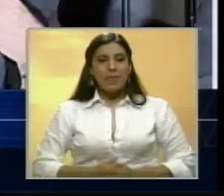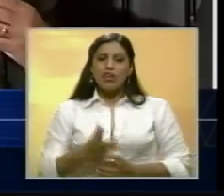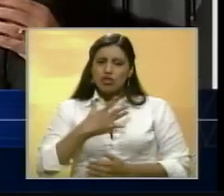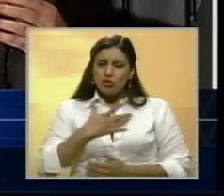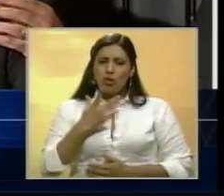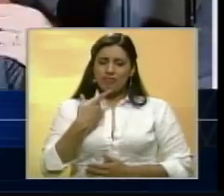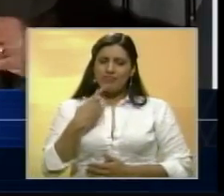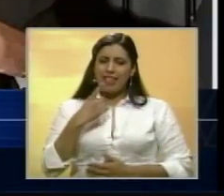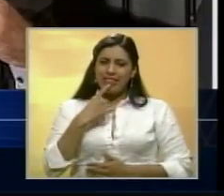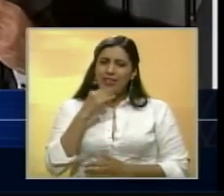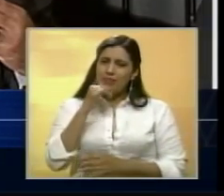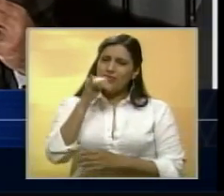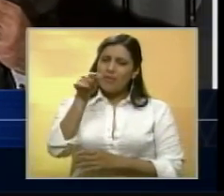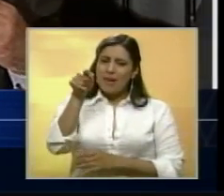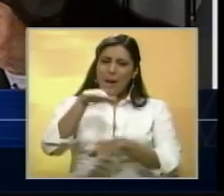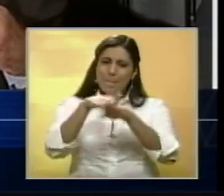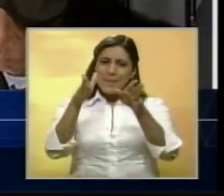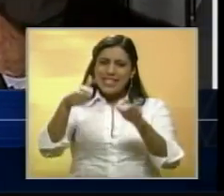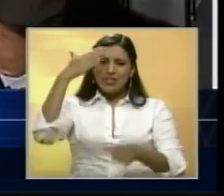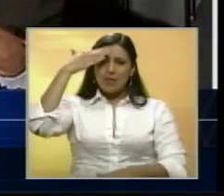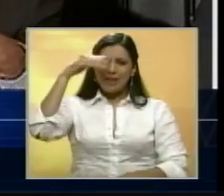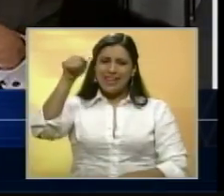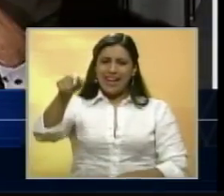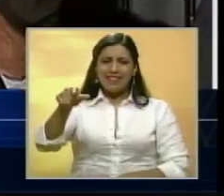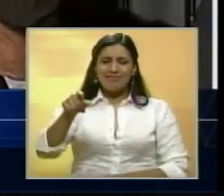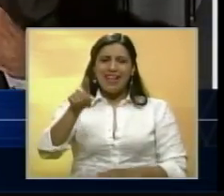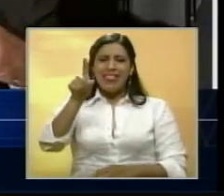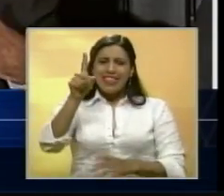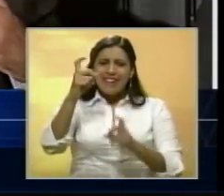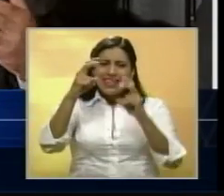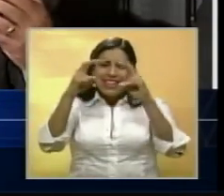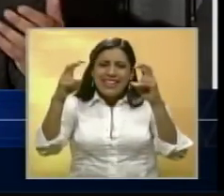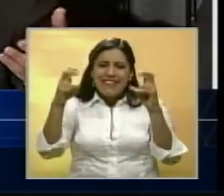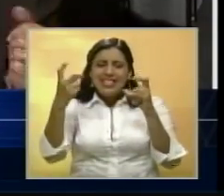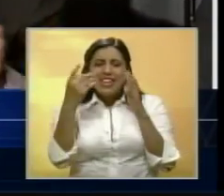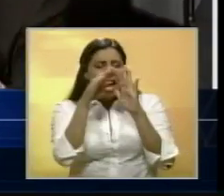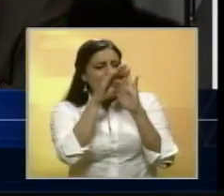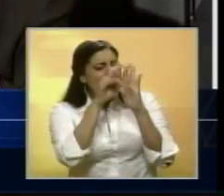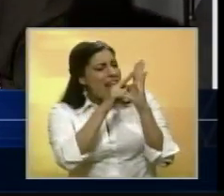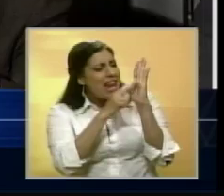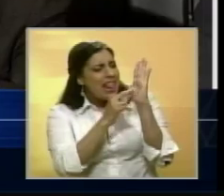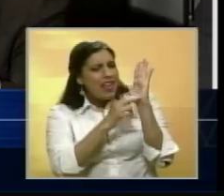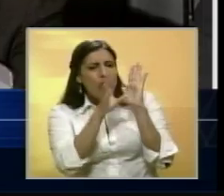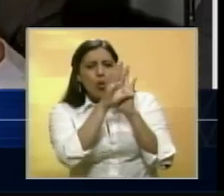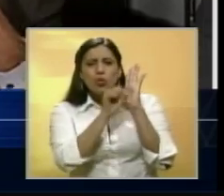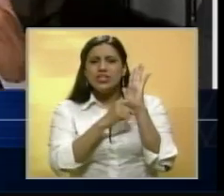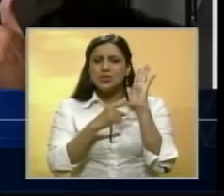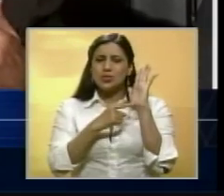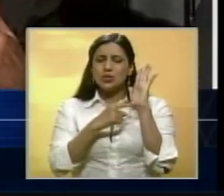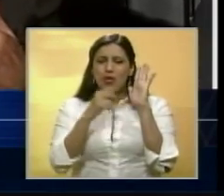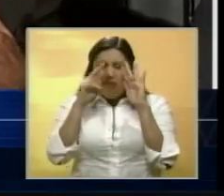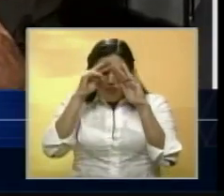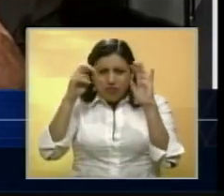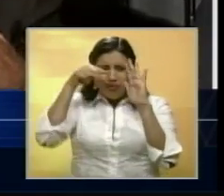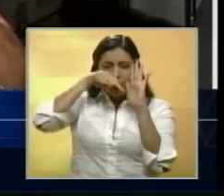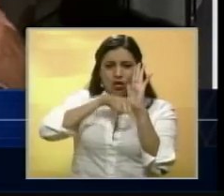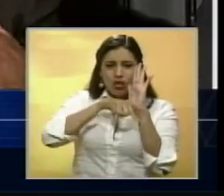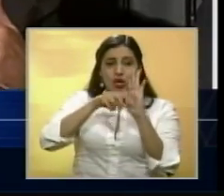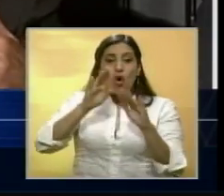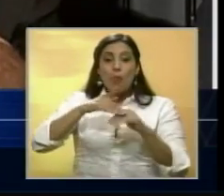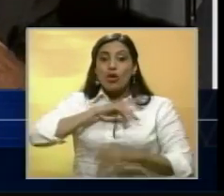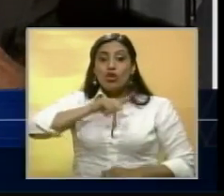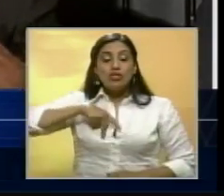Debo decirle al ciudadano ministro que revise bien la Constitución. Los civiles